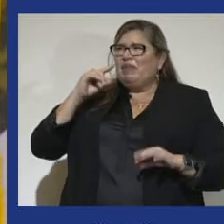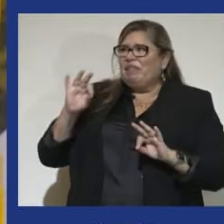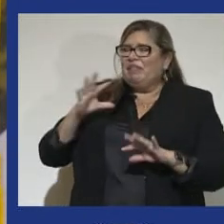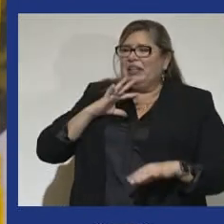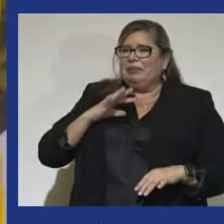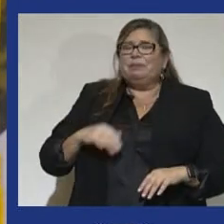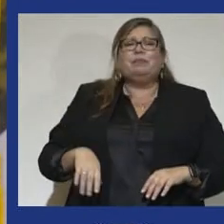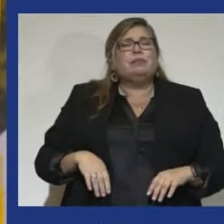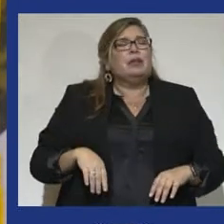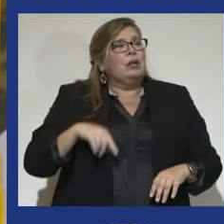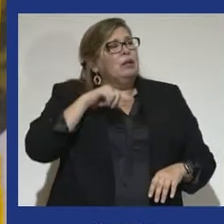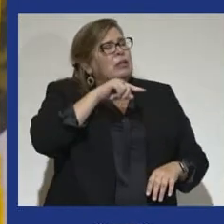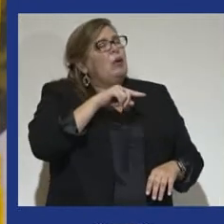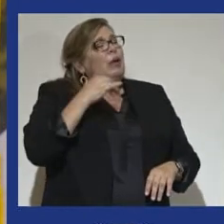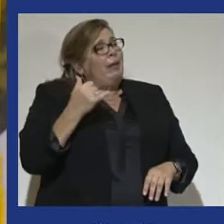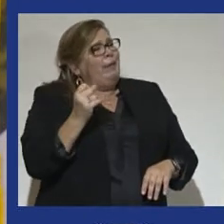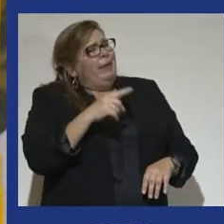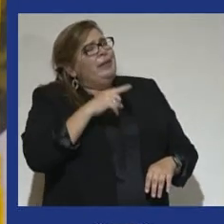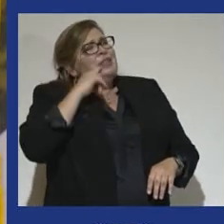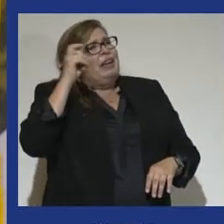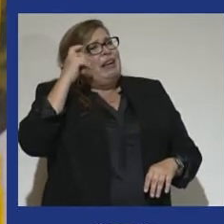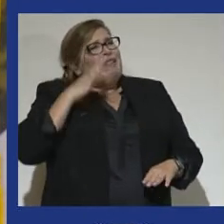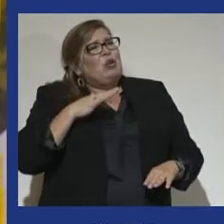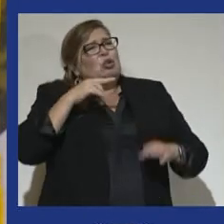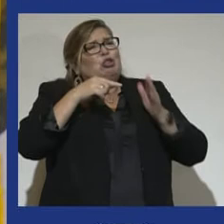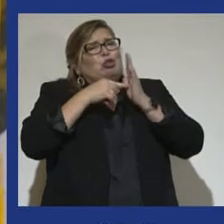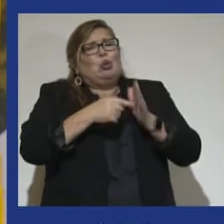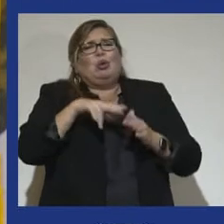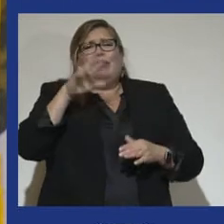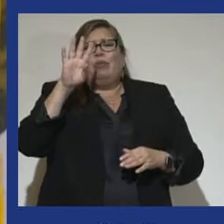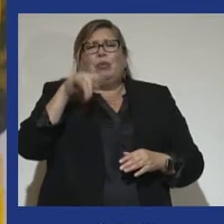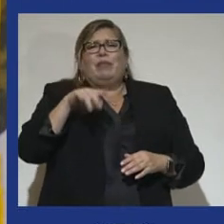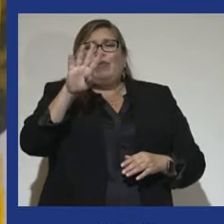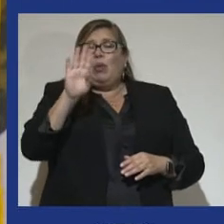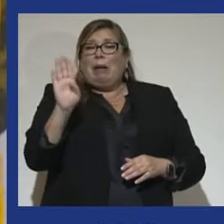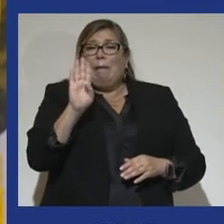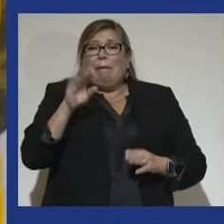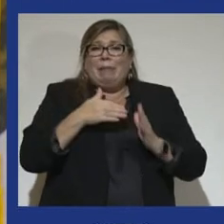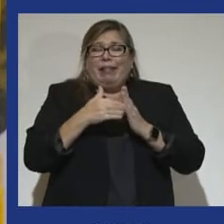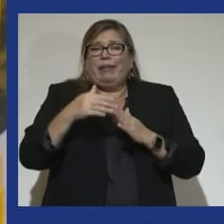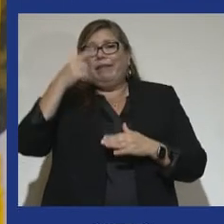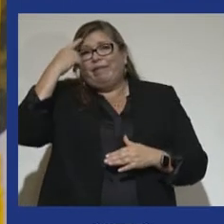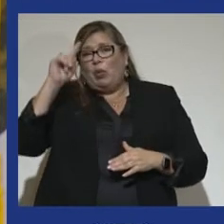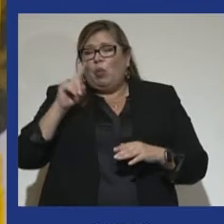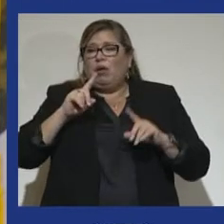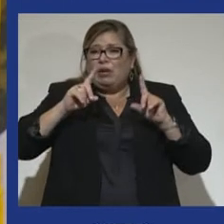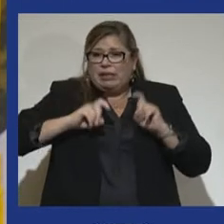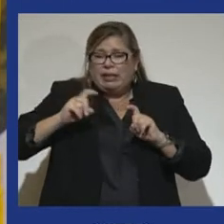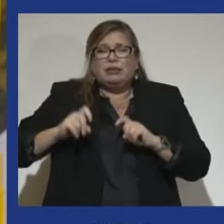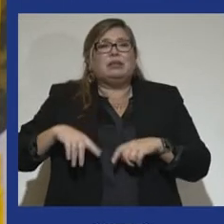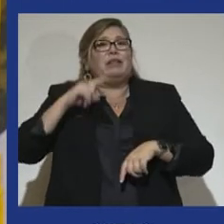dice yo el gobernador presentó la transparencia de los 4 mil millones